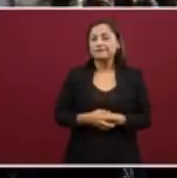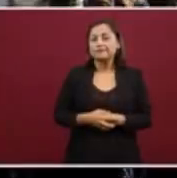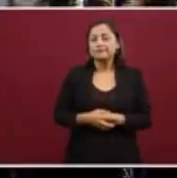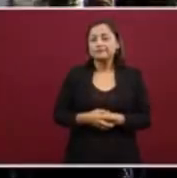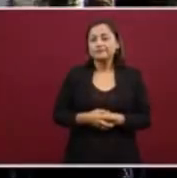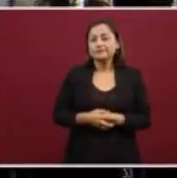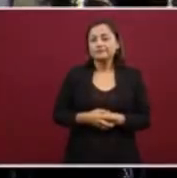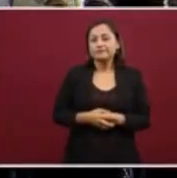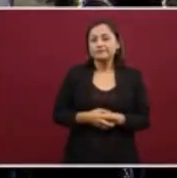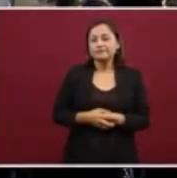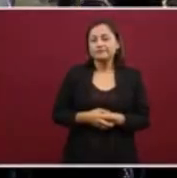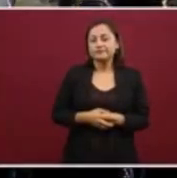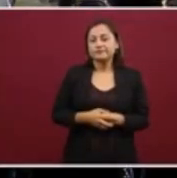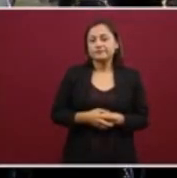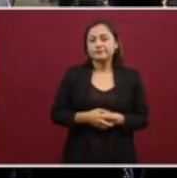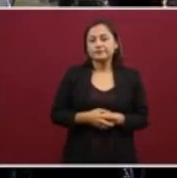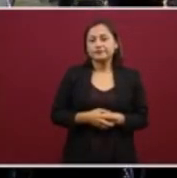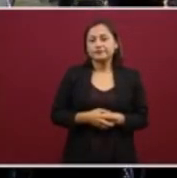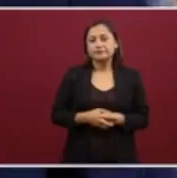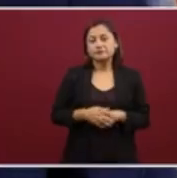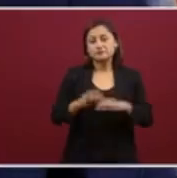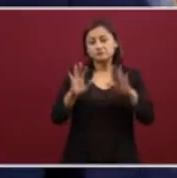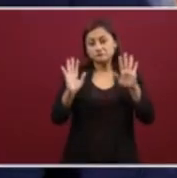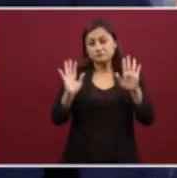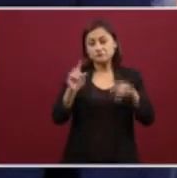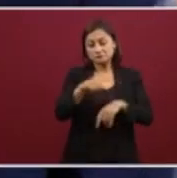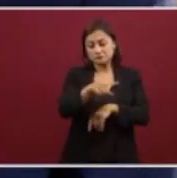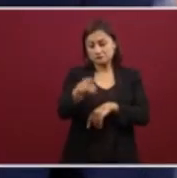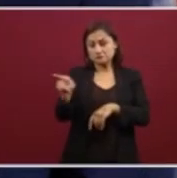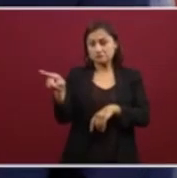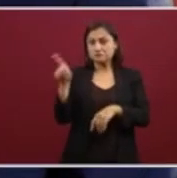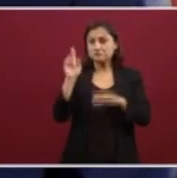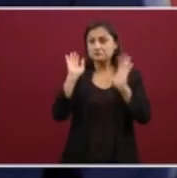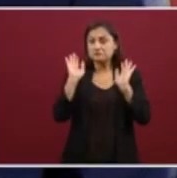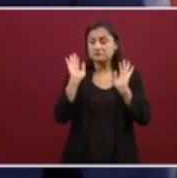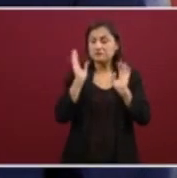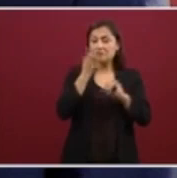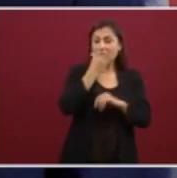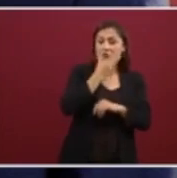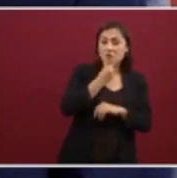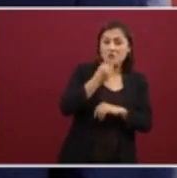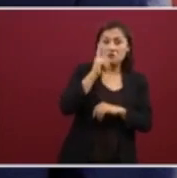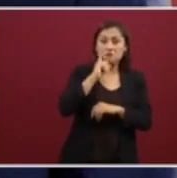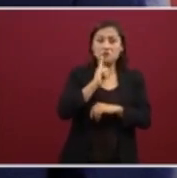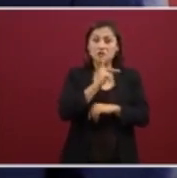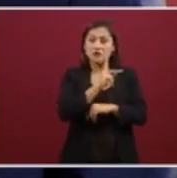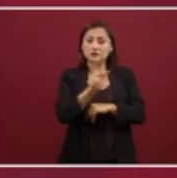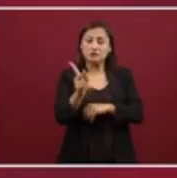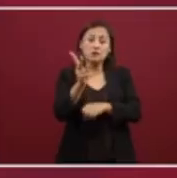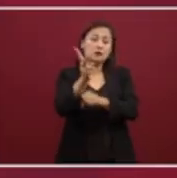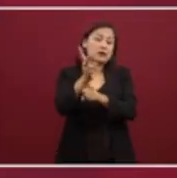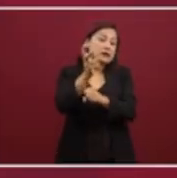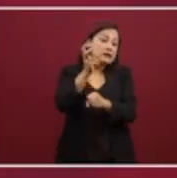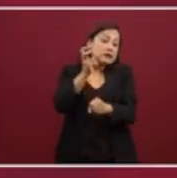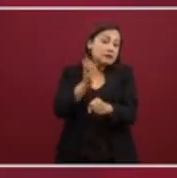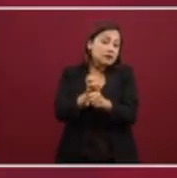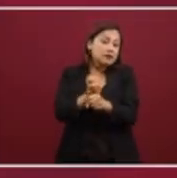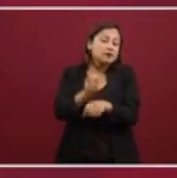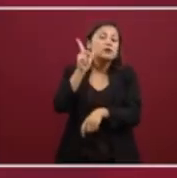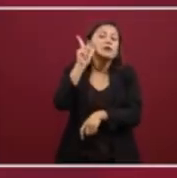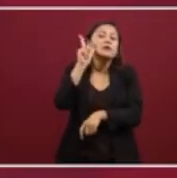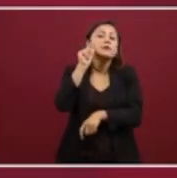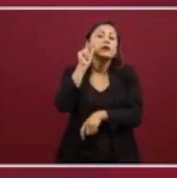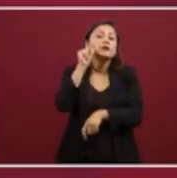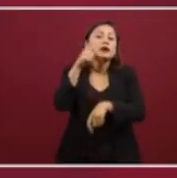Entonces, están invitados, invitadas para mañana a las